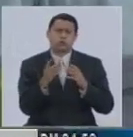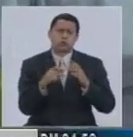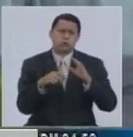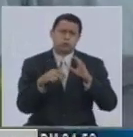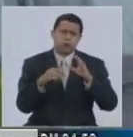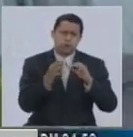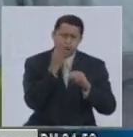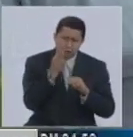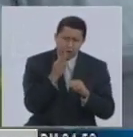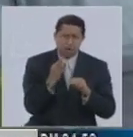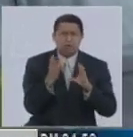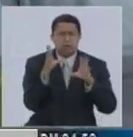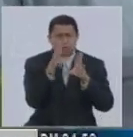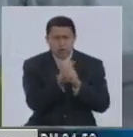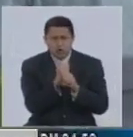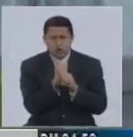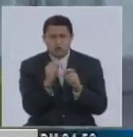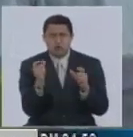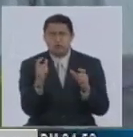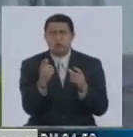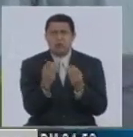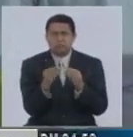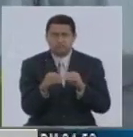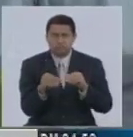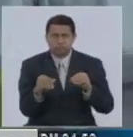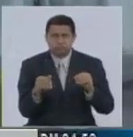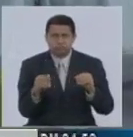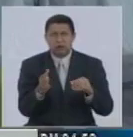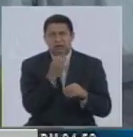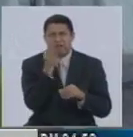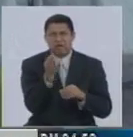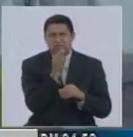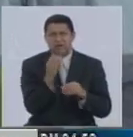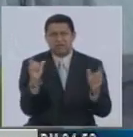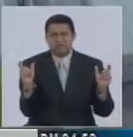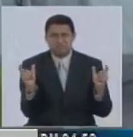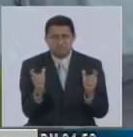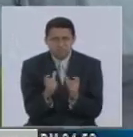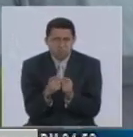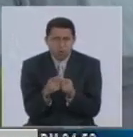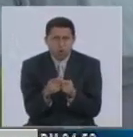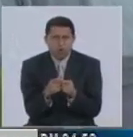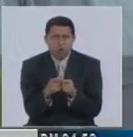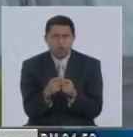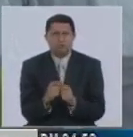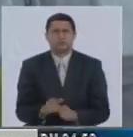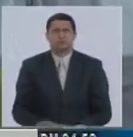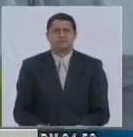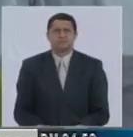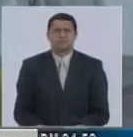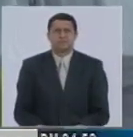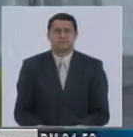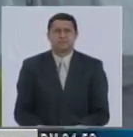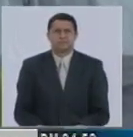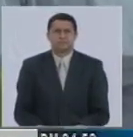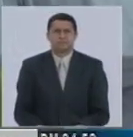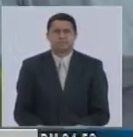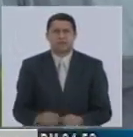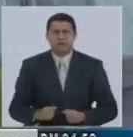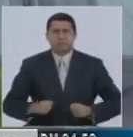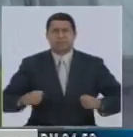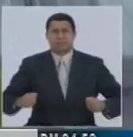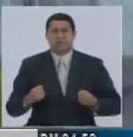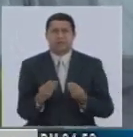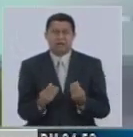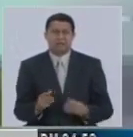de ir bajando un poquitico la ingesta de los carbohidratos en las tardes, de manera de que no actúe ahí una cuestión de incremento de